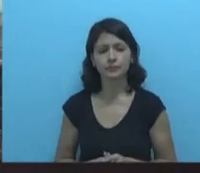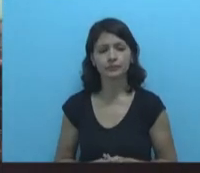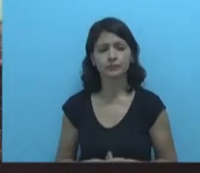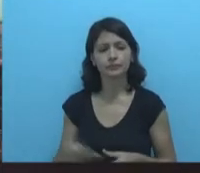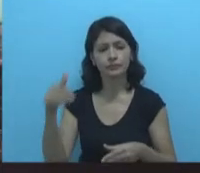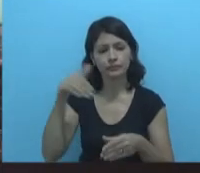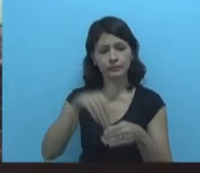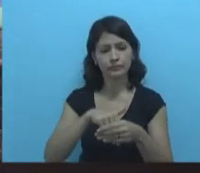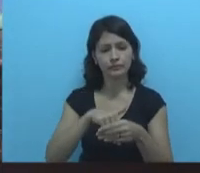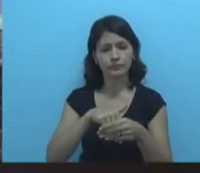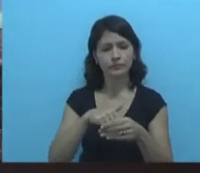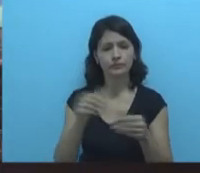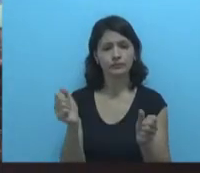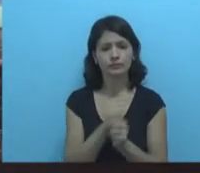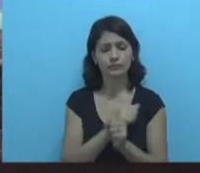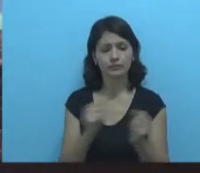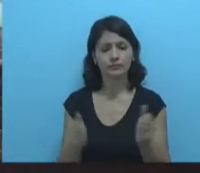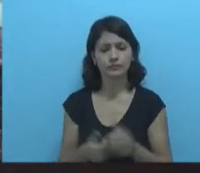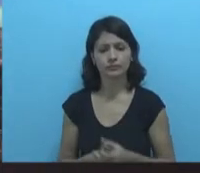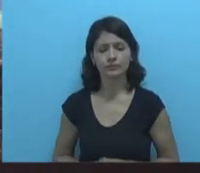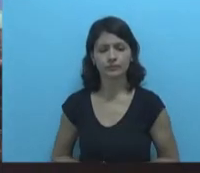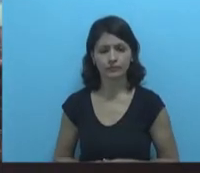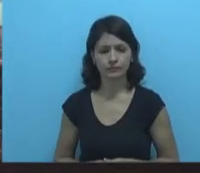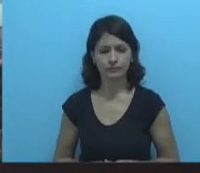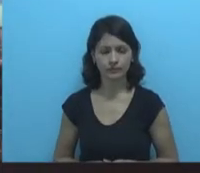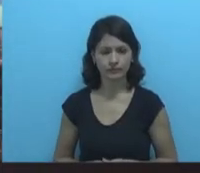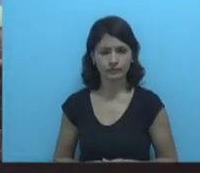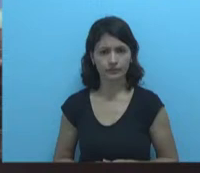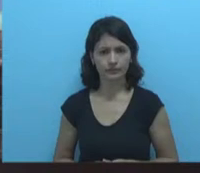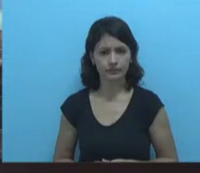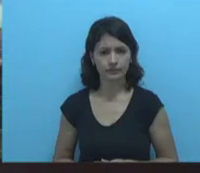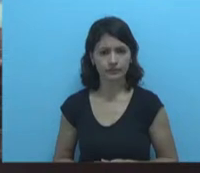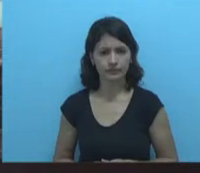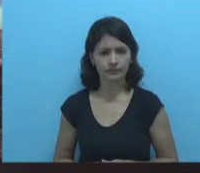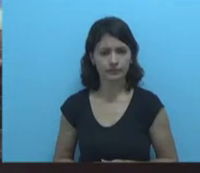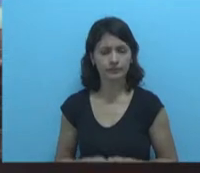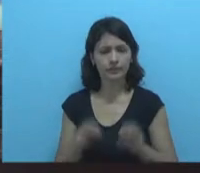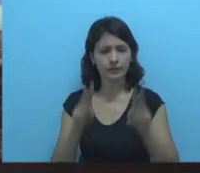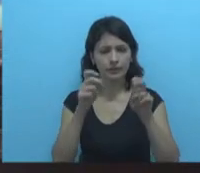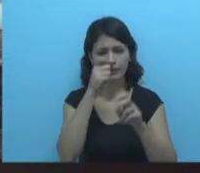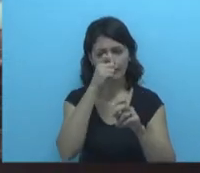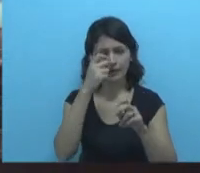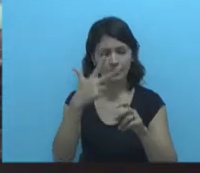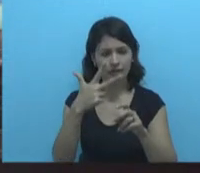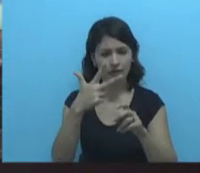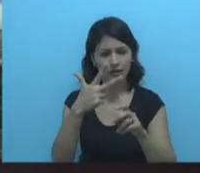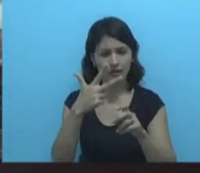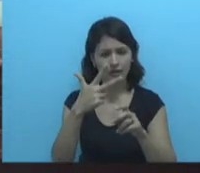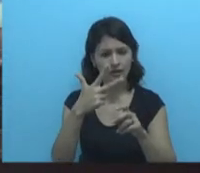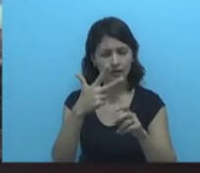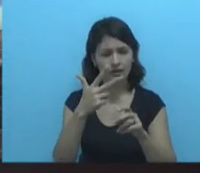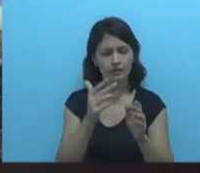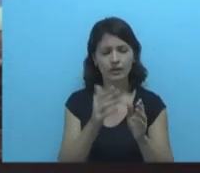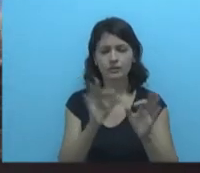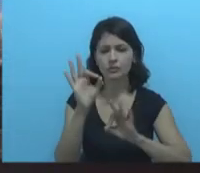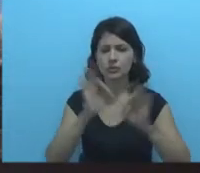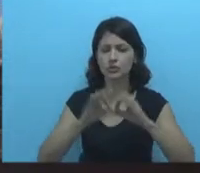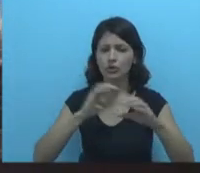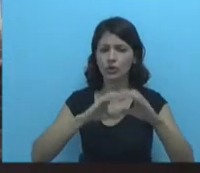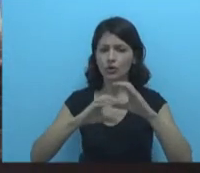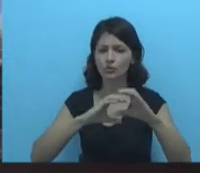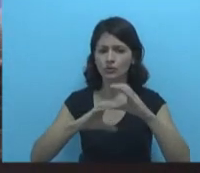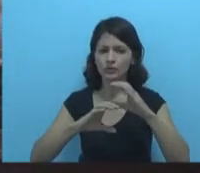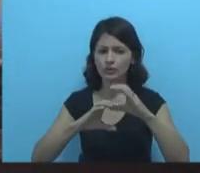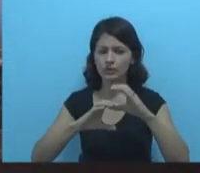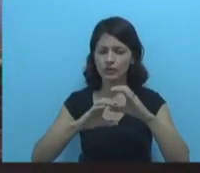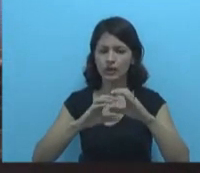de comunicación aprobado. Preferencia número 23, proyecto de comunicación 42.371 del